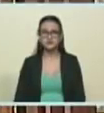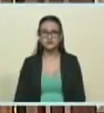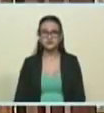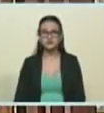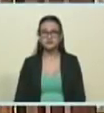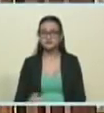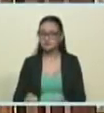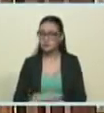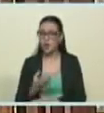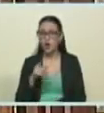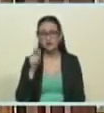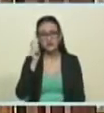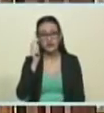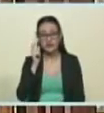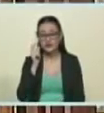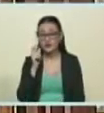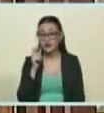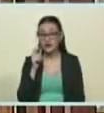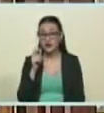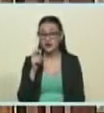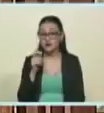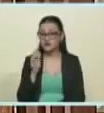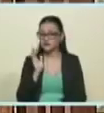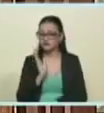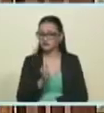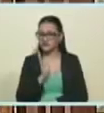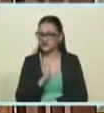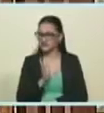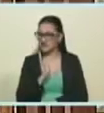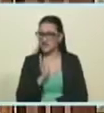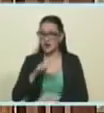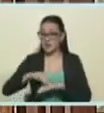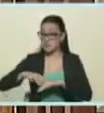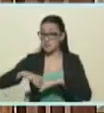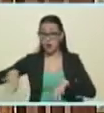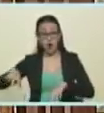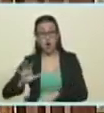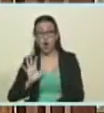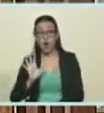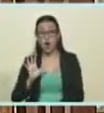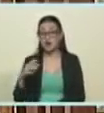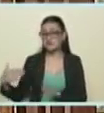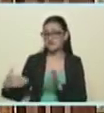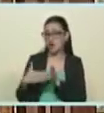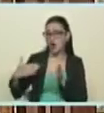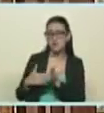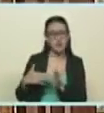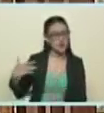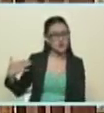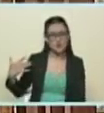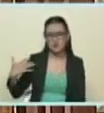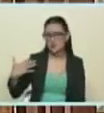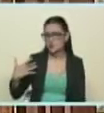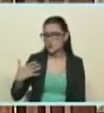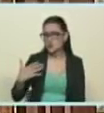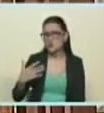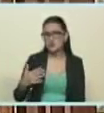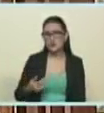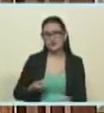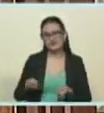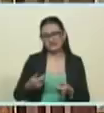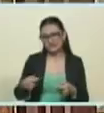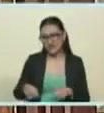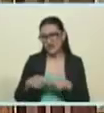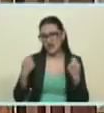Y desde ese día no nos hemos apartado de ese camino. ¿Y cuántas cosas nos han hecho? Golpes de Estado, atentados, amenazas, guerra